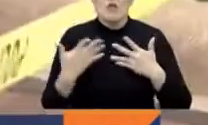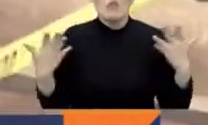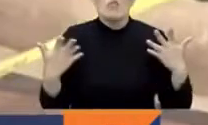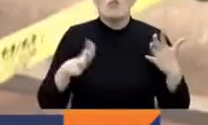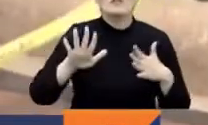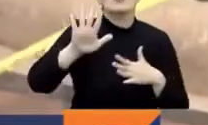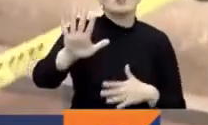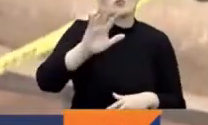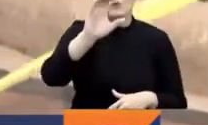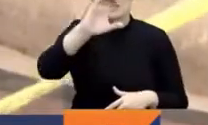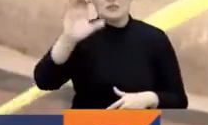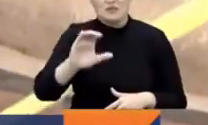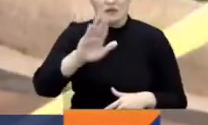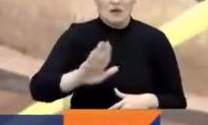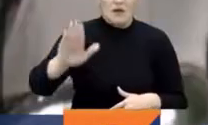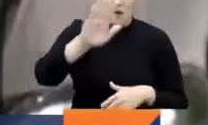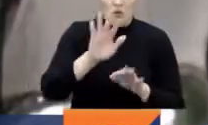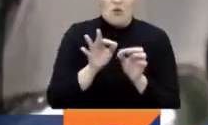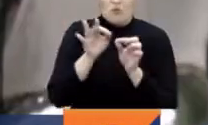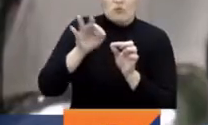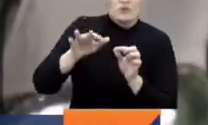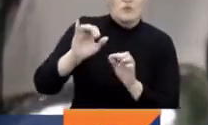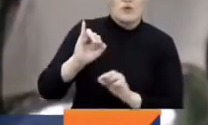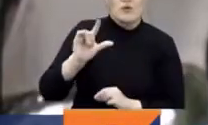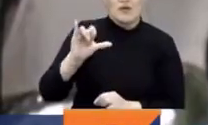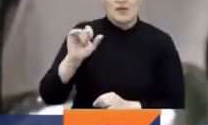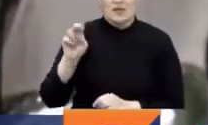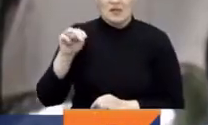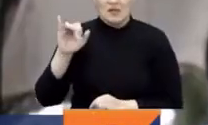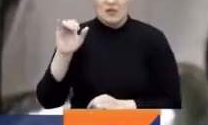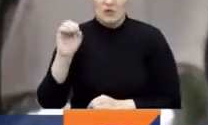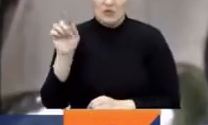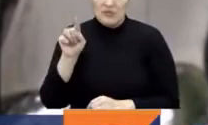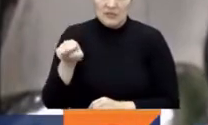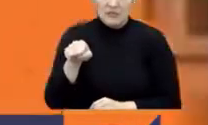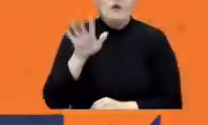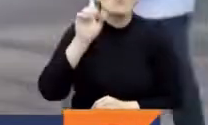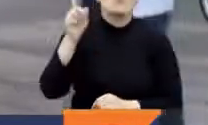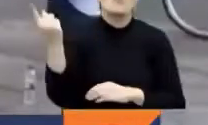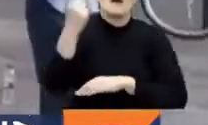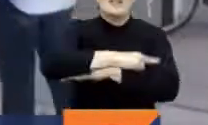de Highland Park, Illinois, en un desfile de celebración del Día de la Independencia.